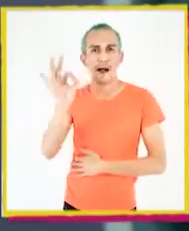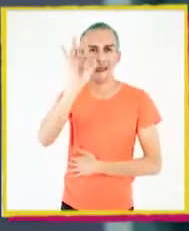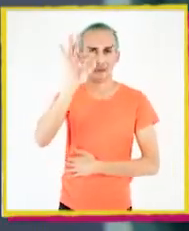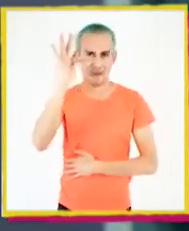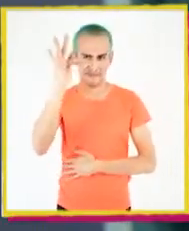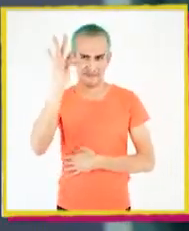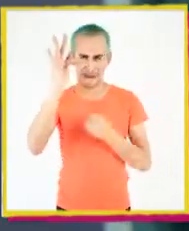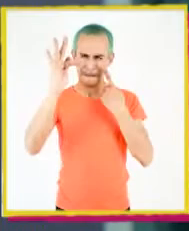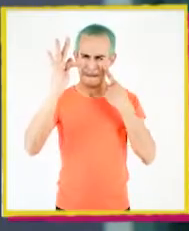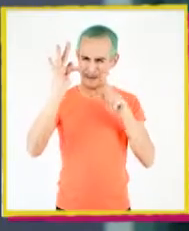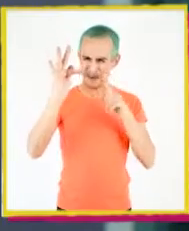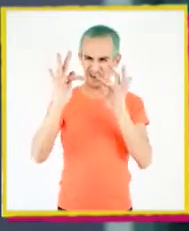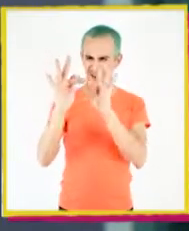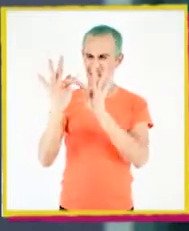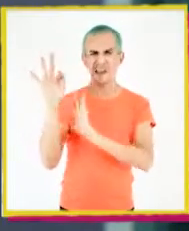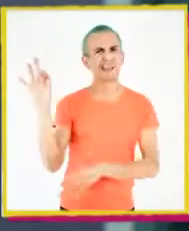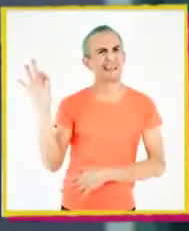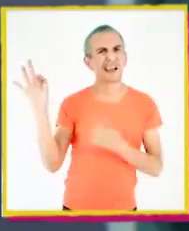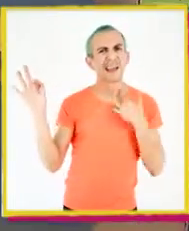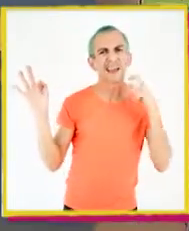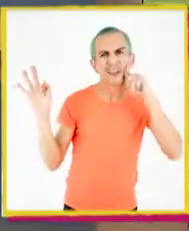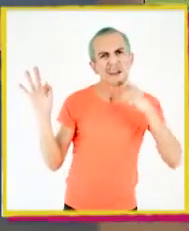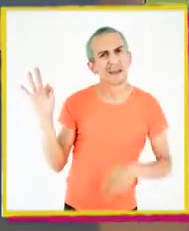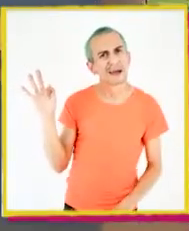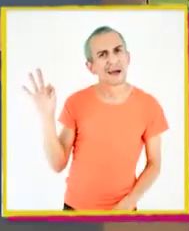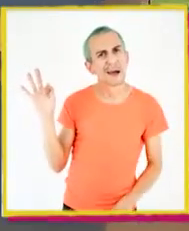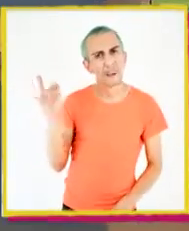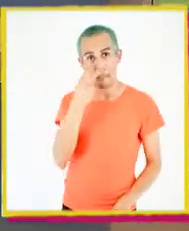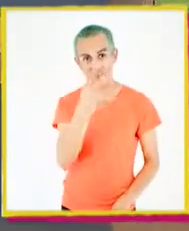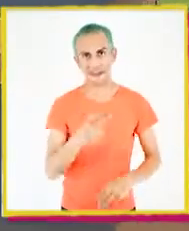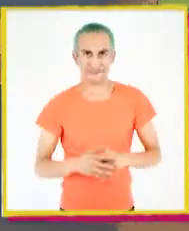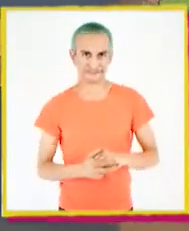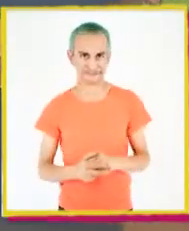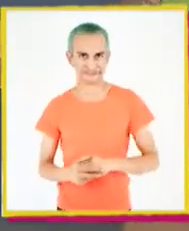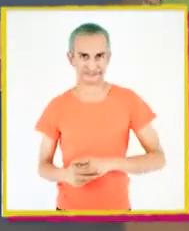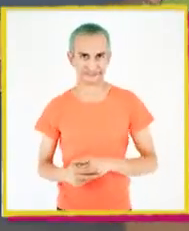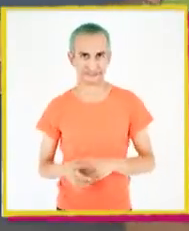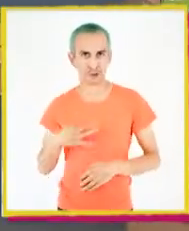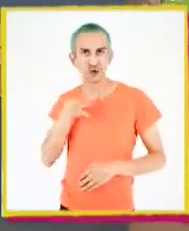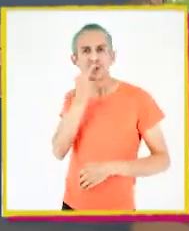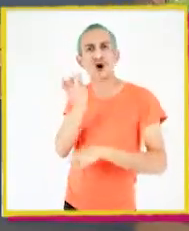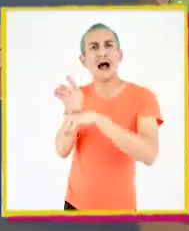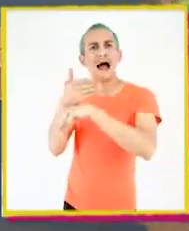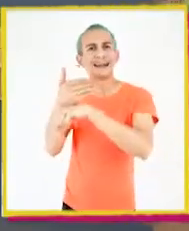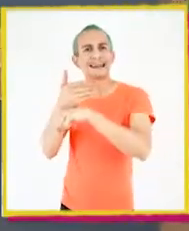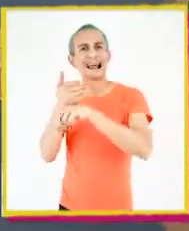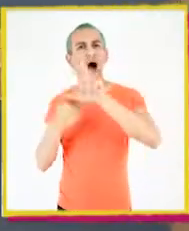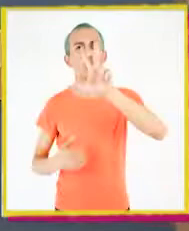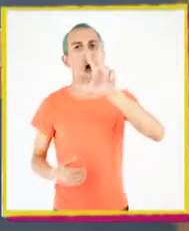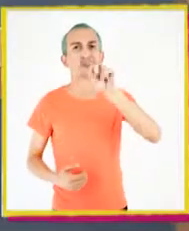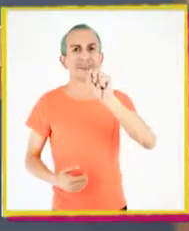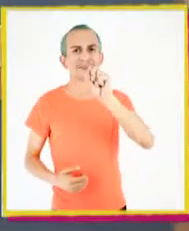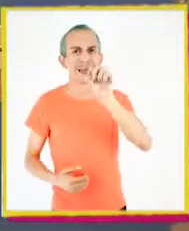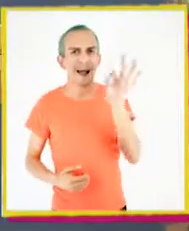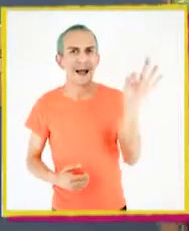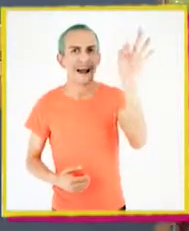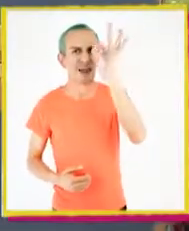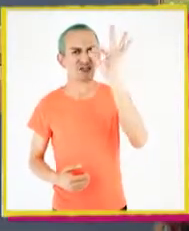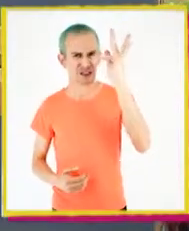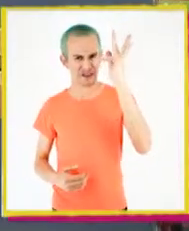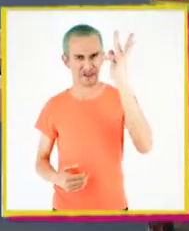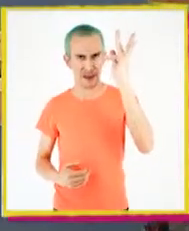F. Pero, ¿qué es esa F? A ver, si yo digo que en Arica hay 80 grados